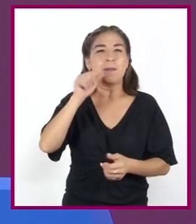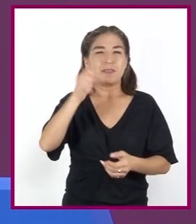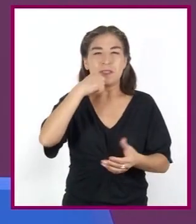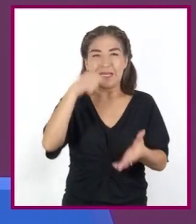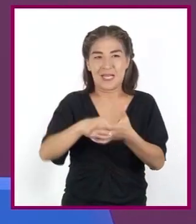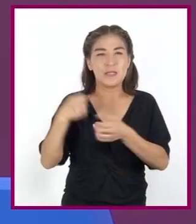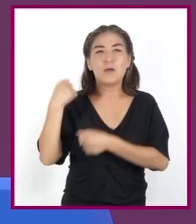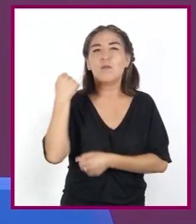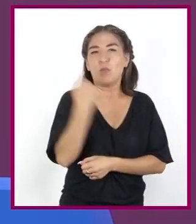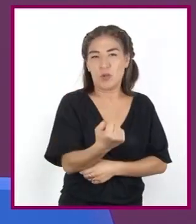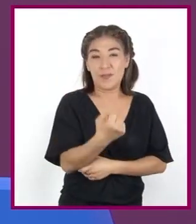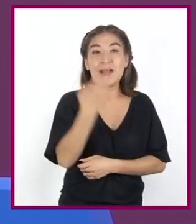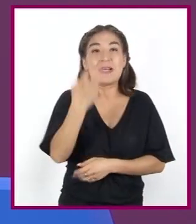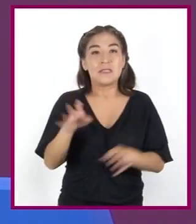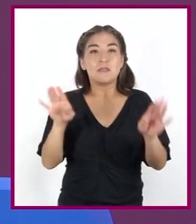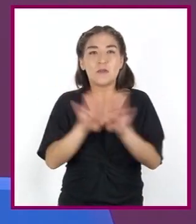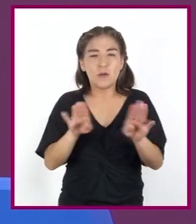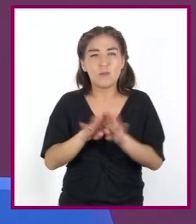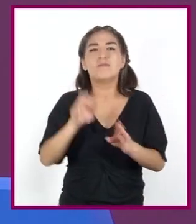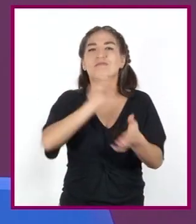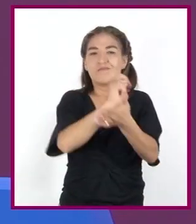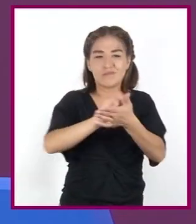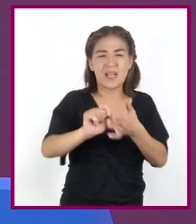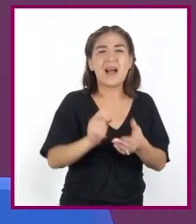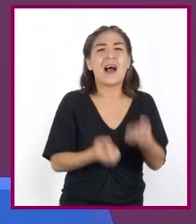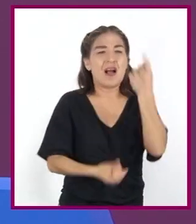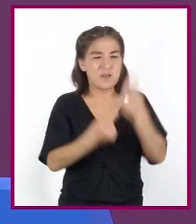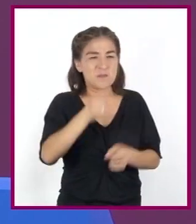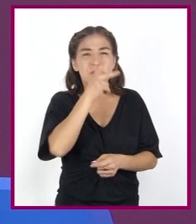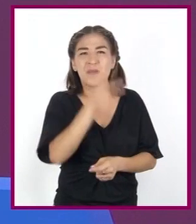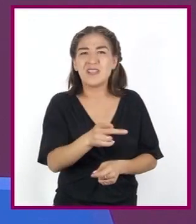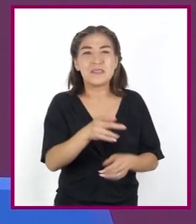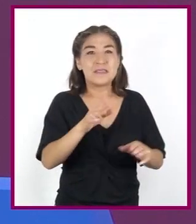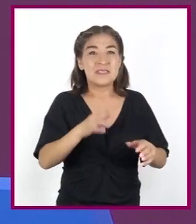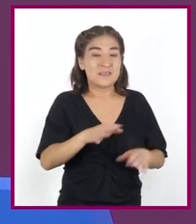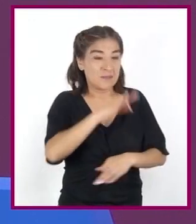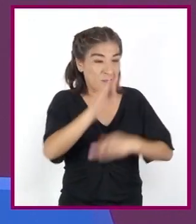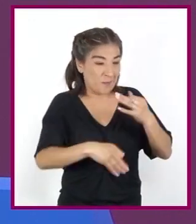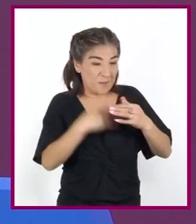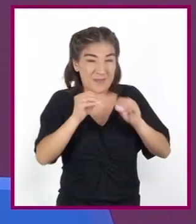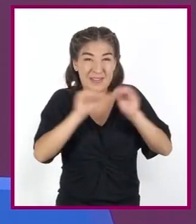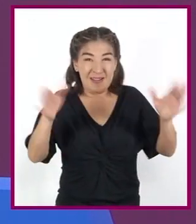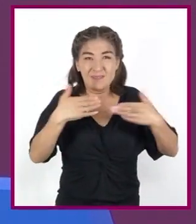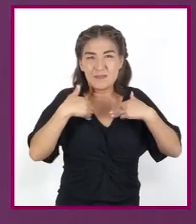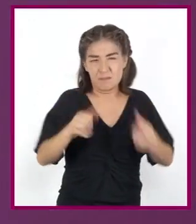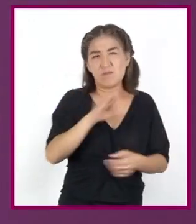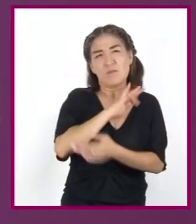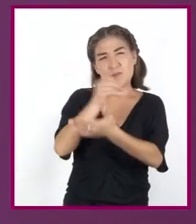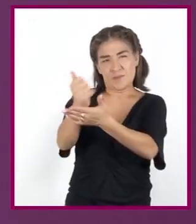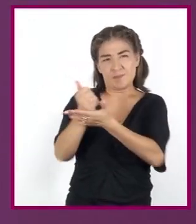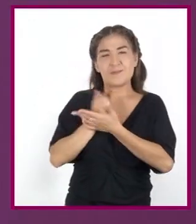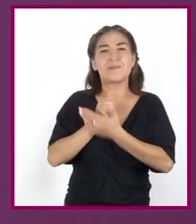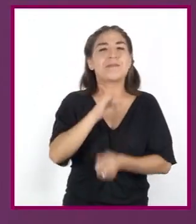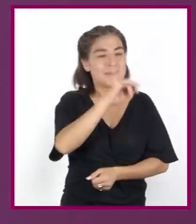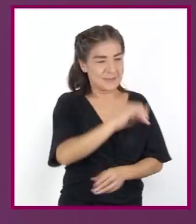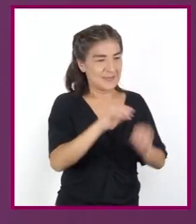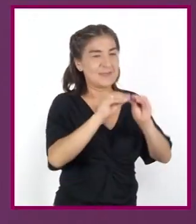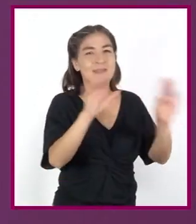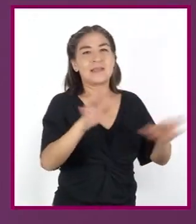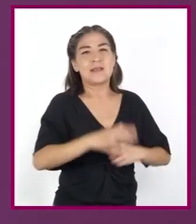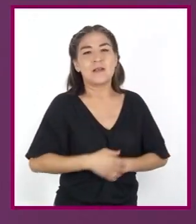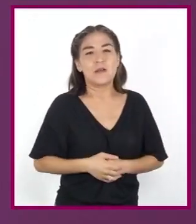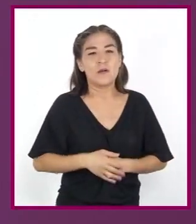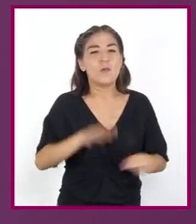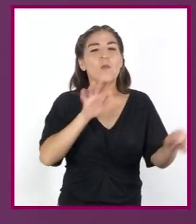unos datos, sin embargo, hay algunos términos que no quedan de todo claro. ¿Podría ayudarme? Claro. ¿De